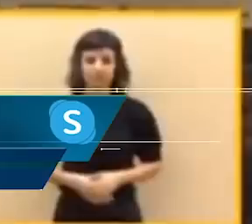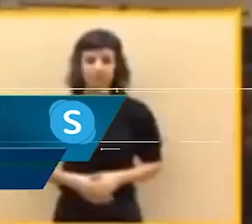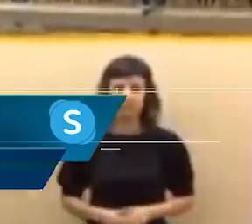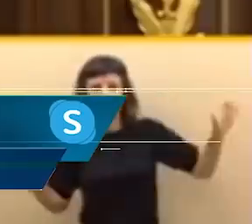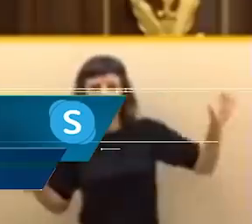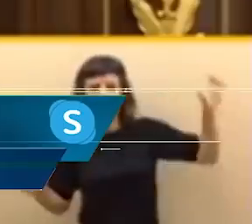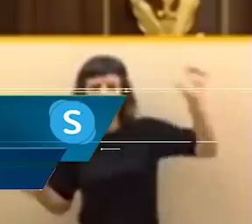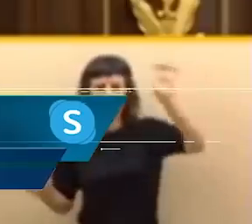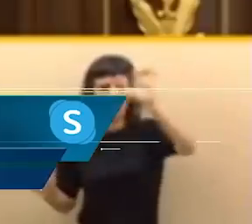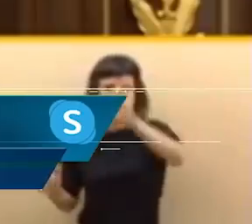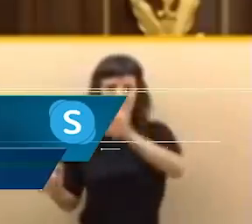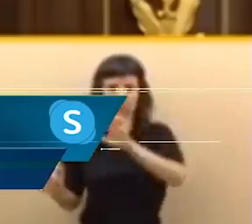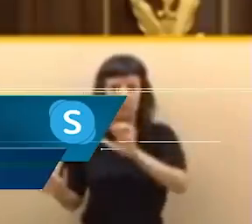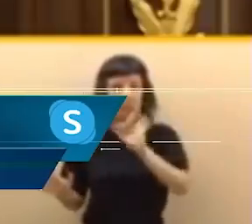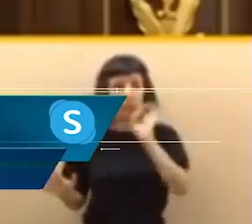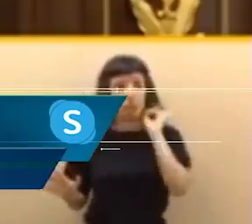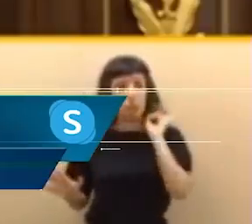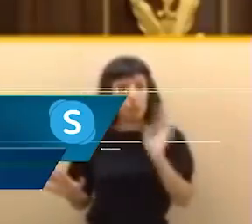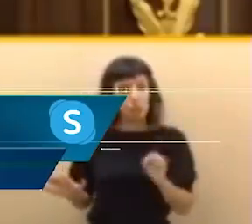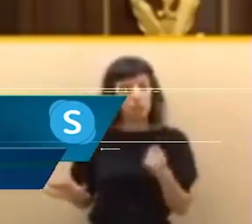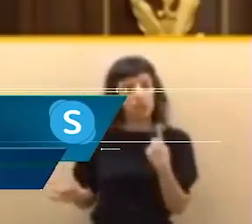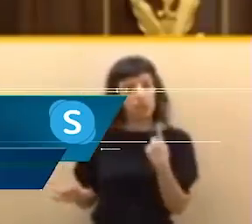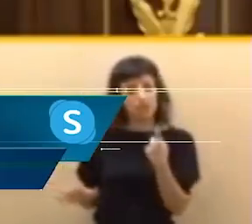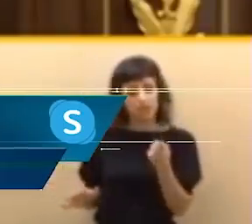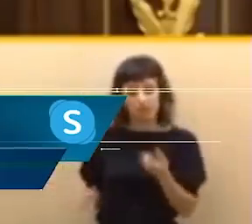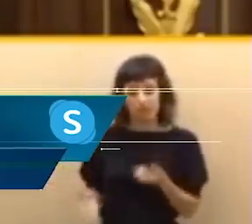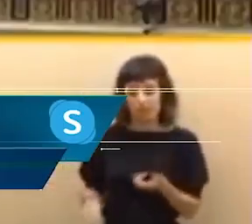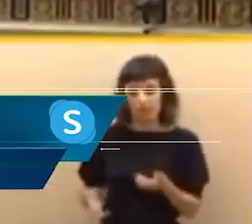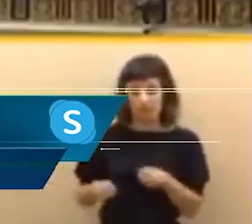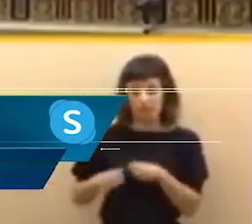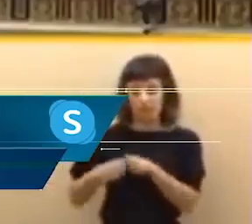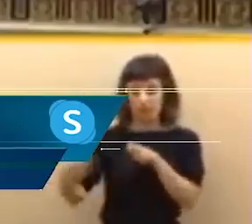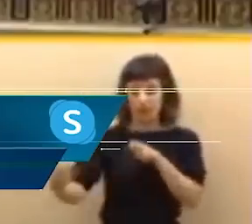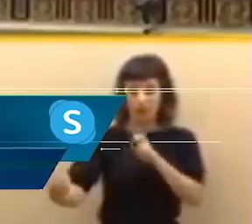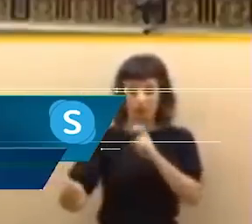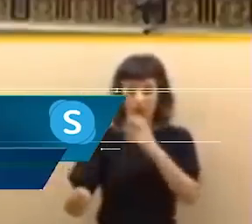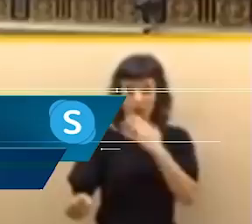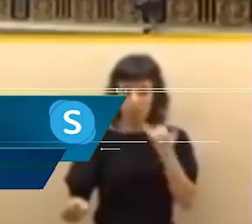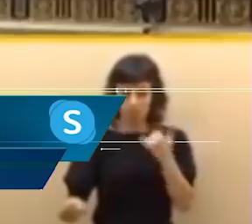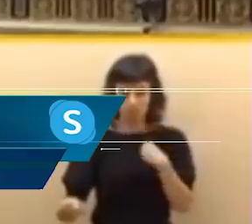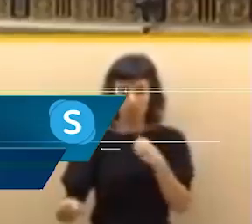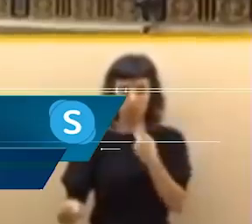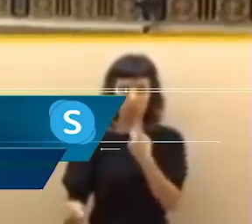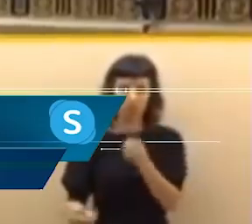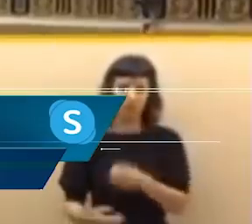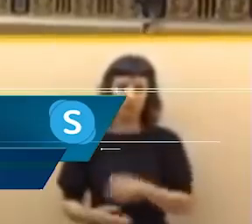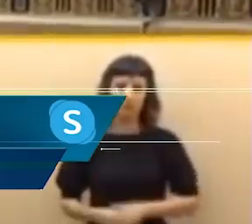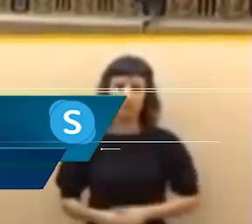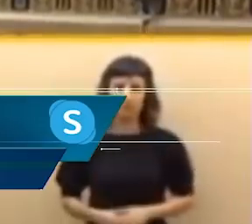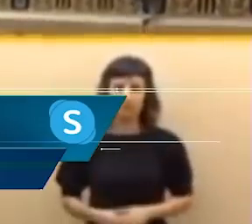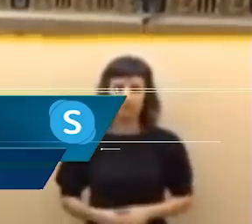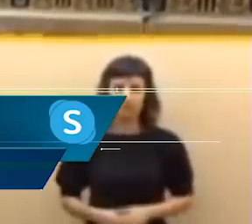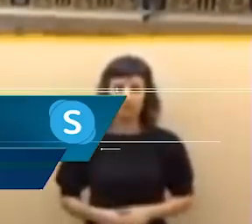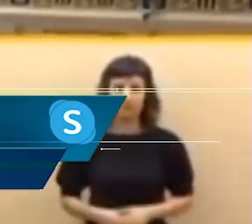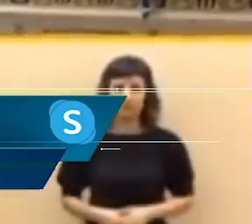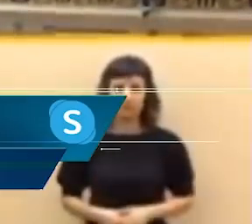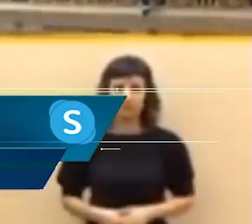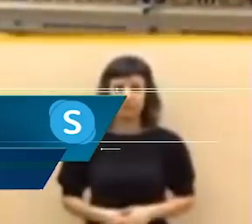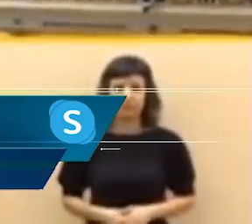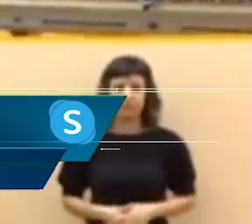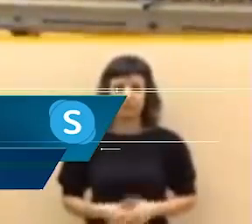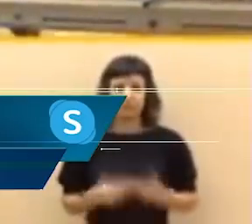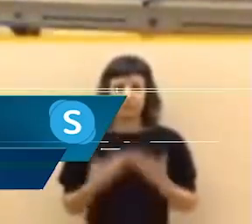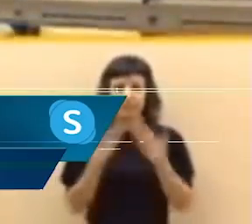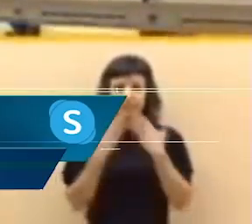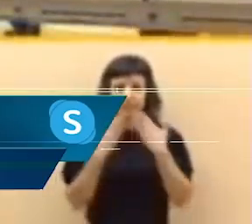porque eso supone privilegios beneficios un sueldo un cargo en fin todo lo que ya sabemos que conlleva el ser el típico que le dicen que vote si